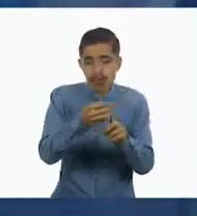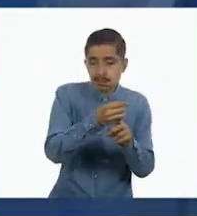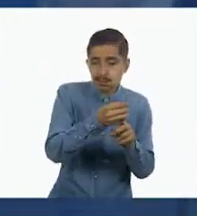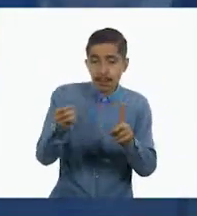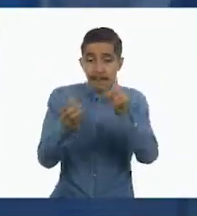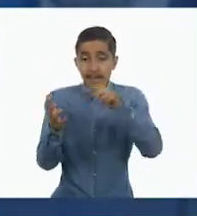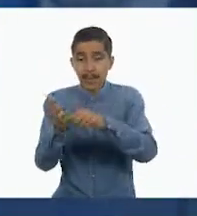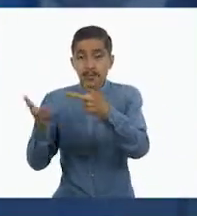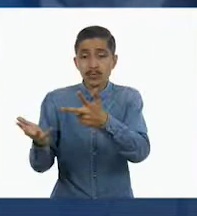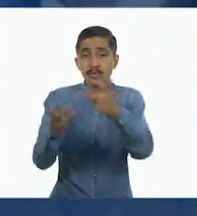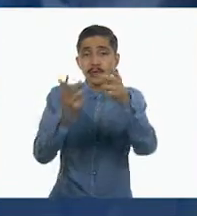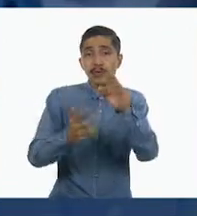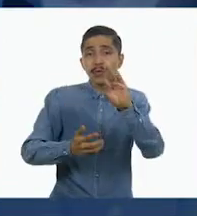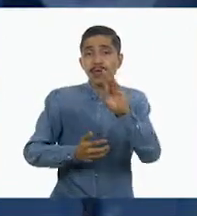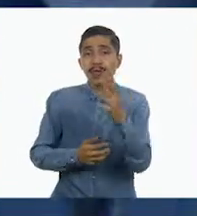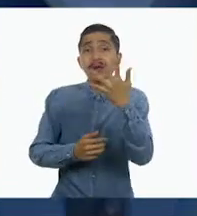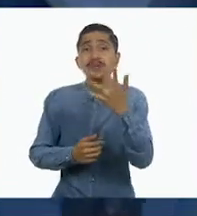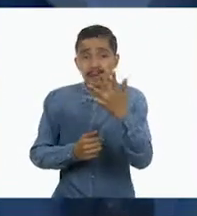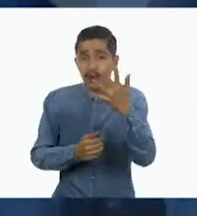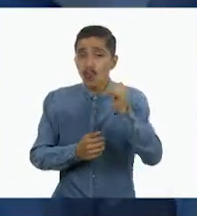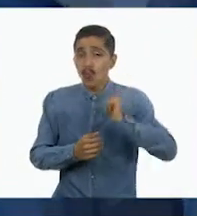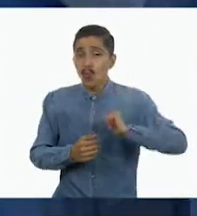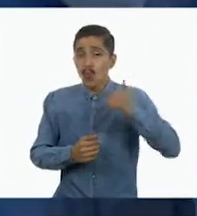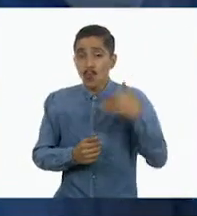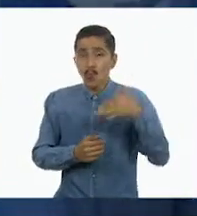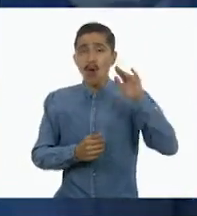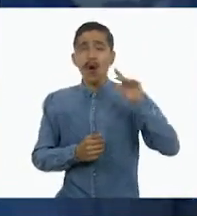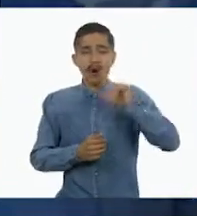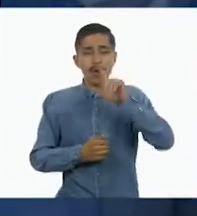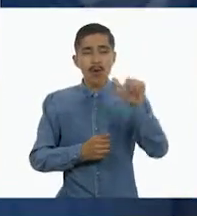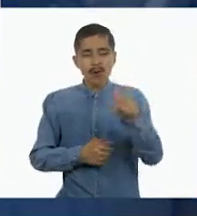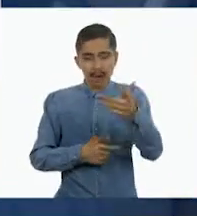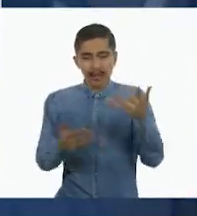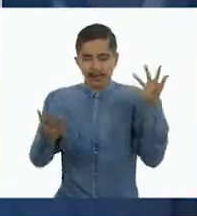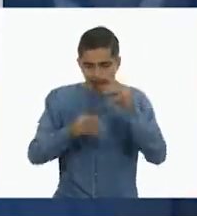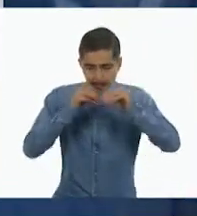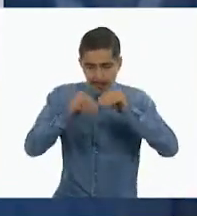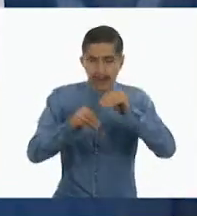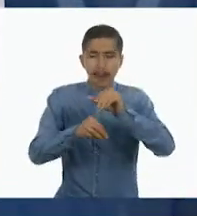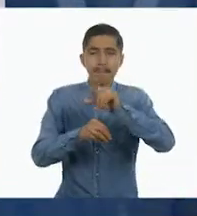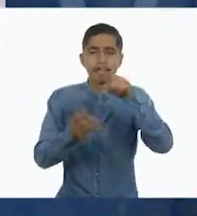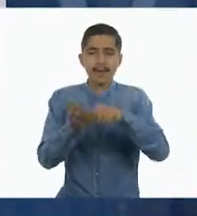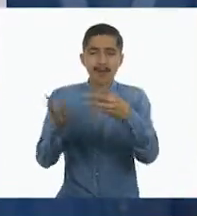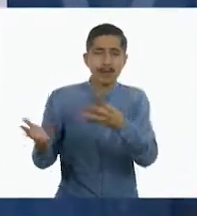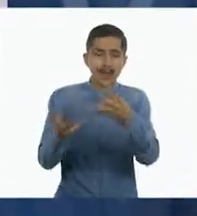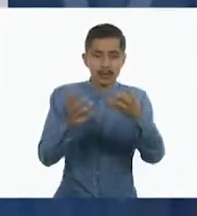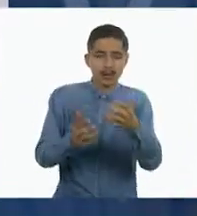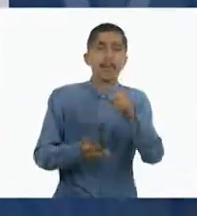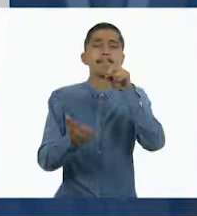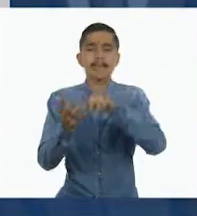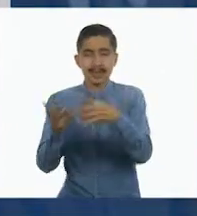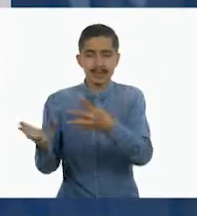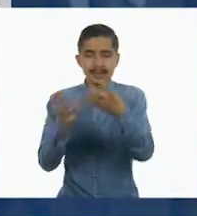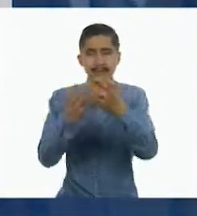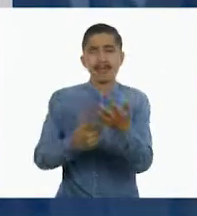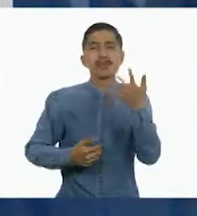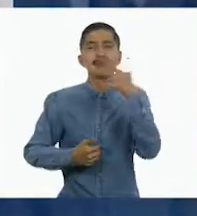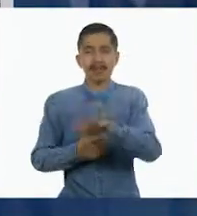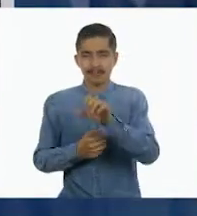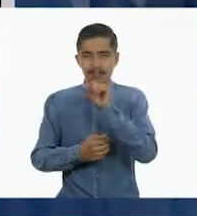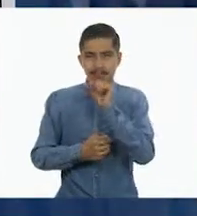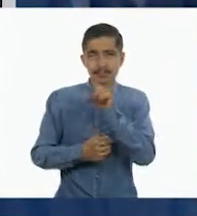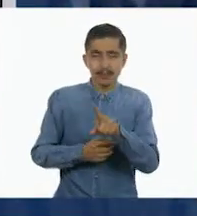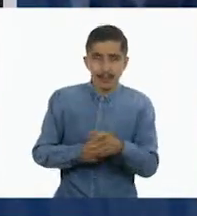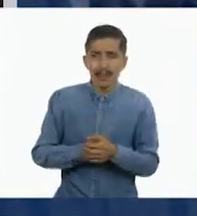en 1895. Luego mandó a hacer otros en 1900 y 1910.